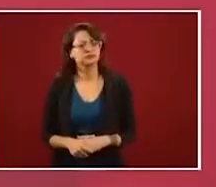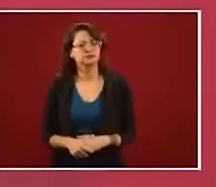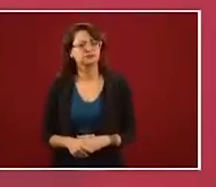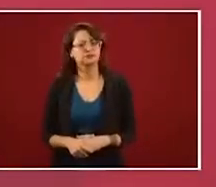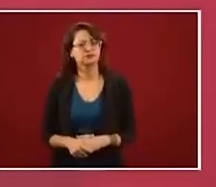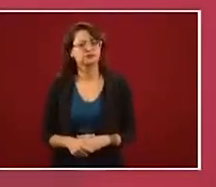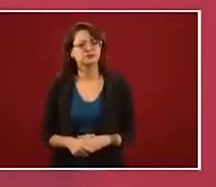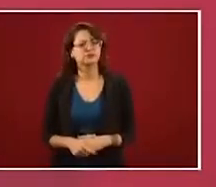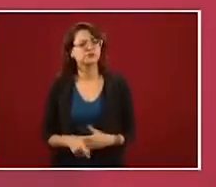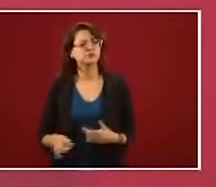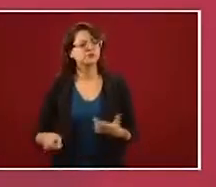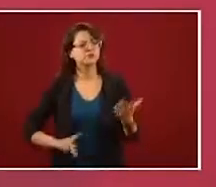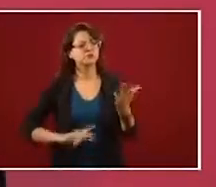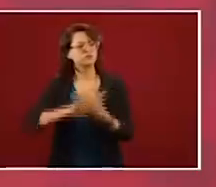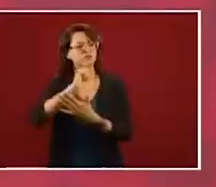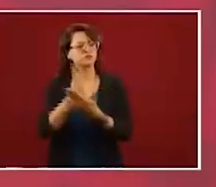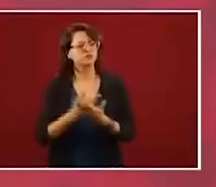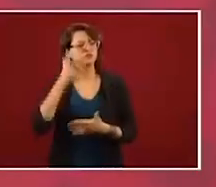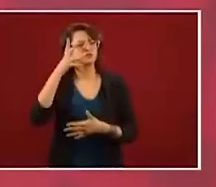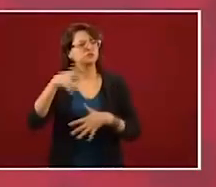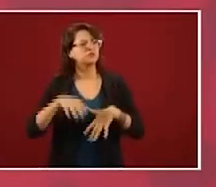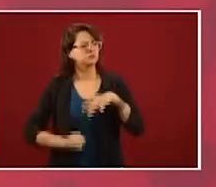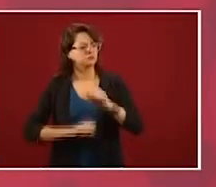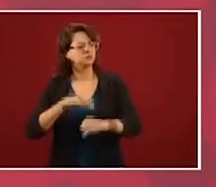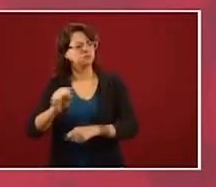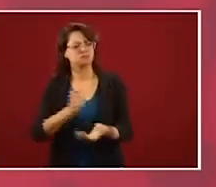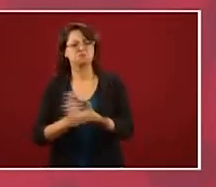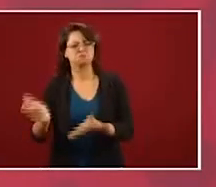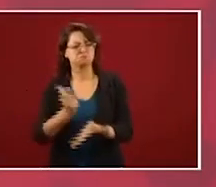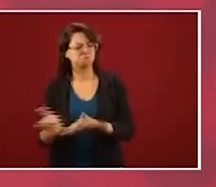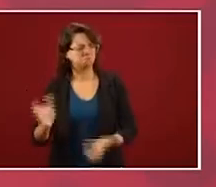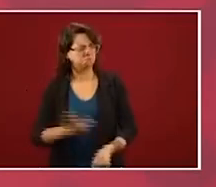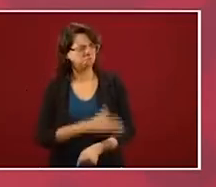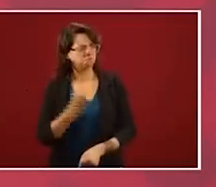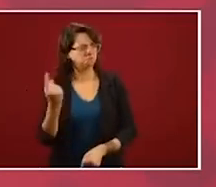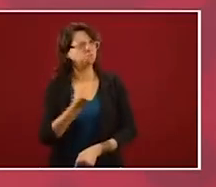en el programa de Jóvenes Construyendo el Futuro?